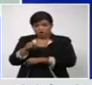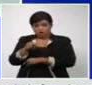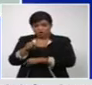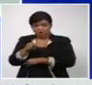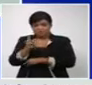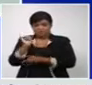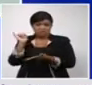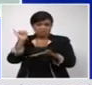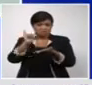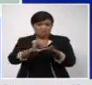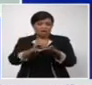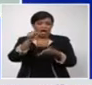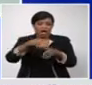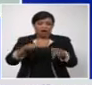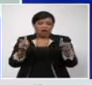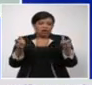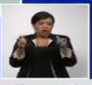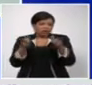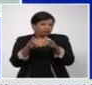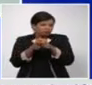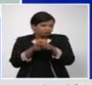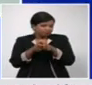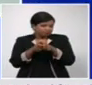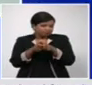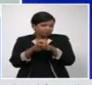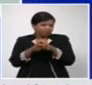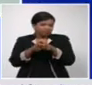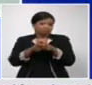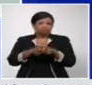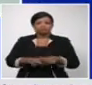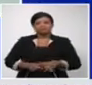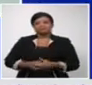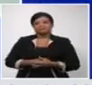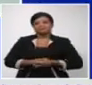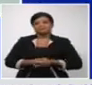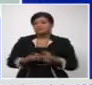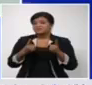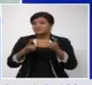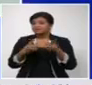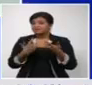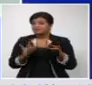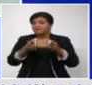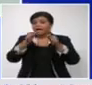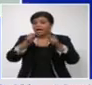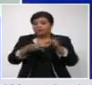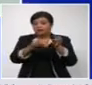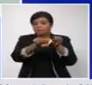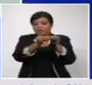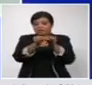disminuyendo o es cada vez menor. Lo que ya queda es una transmisión autóctona